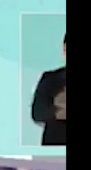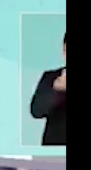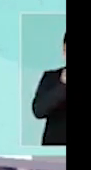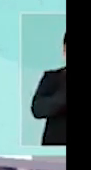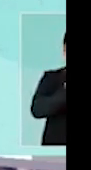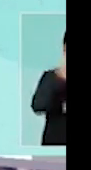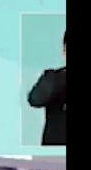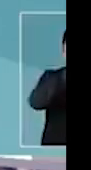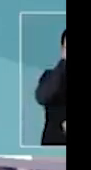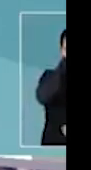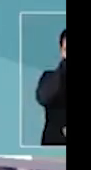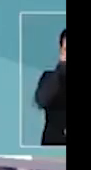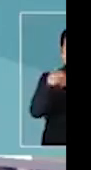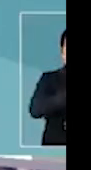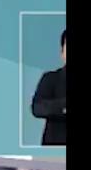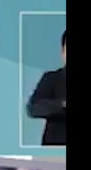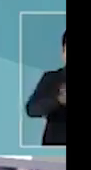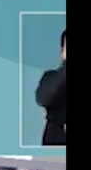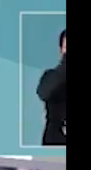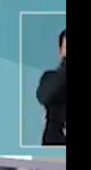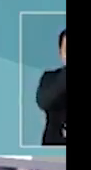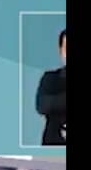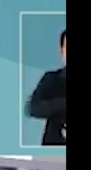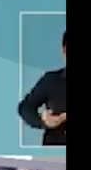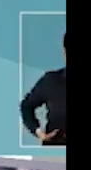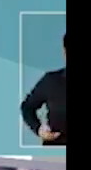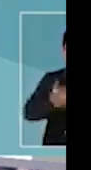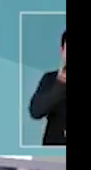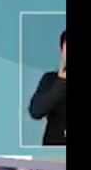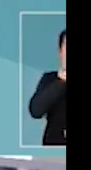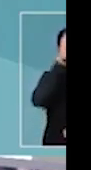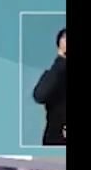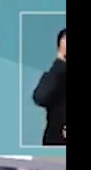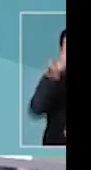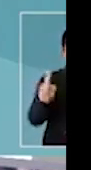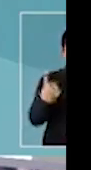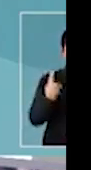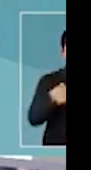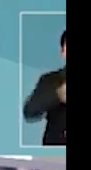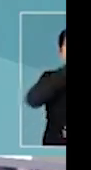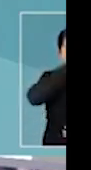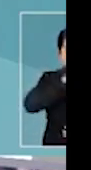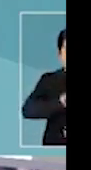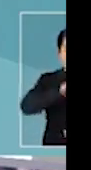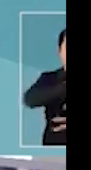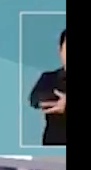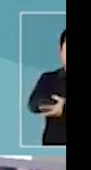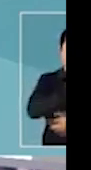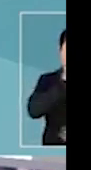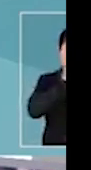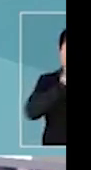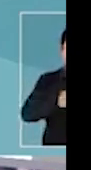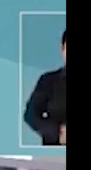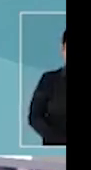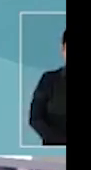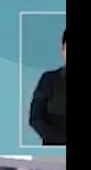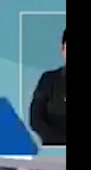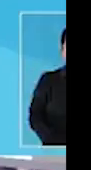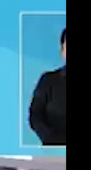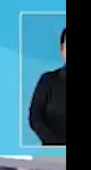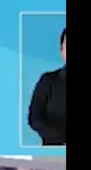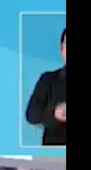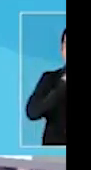ya estas gotitas están saliendo acá y no las estamos viendo, son microscópicas. Entonces, si usted ocupa mascarilla, usted está siendo muy empático con los demás,